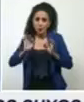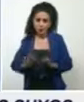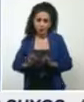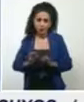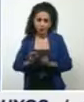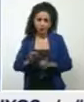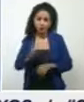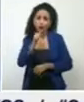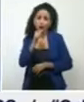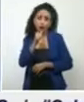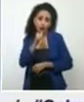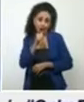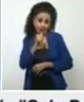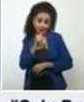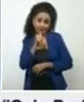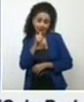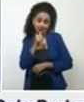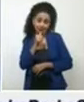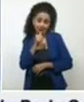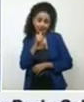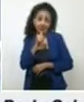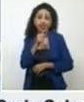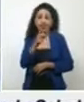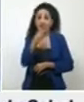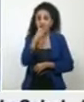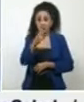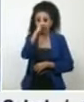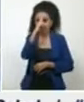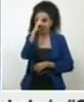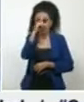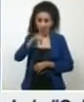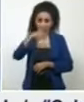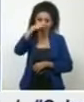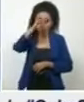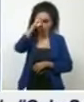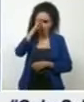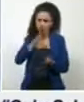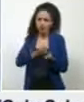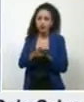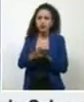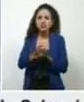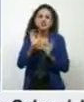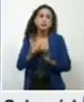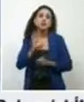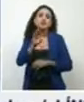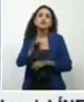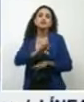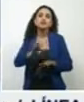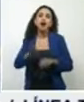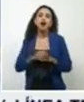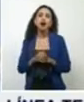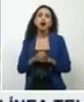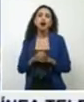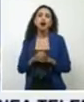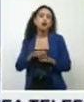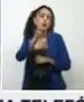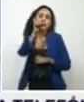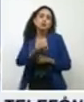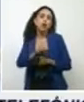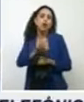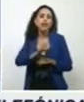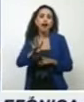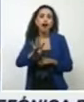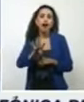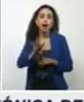pues mantiene estos casos. Siempre se dice, no, ya Durán pasó del estado crítico, es grave, tal, ya fue